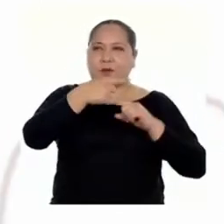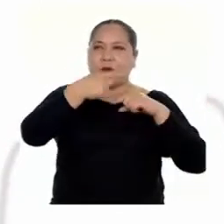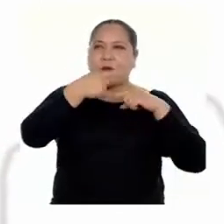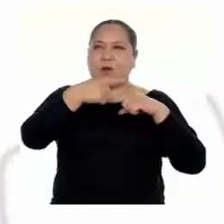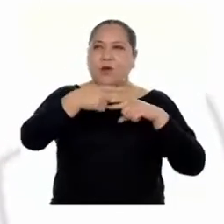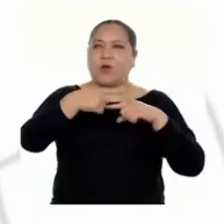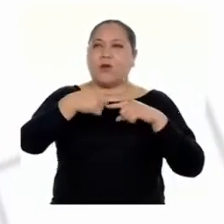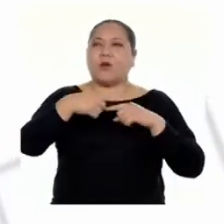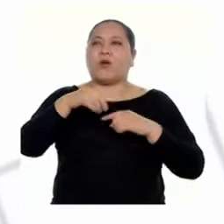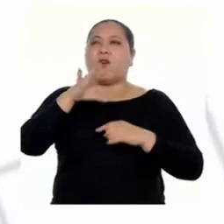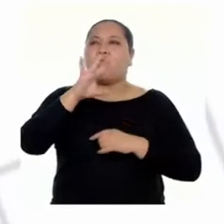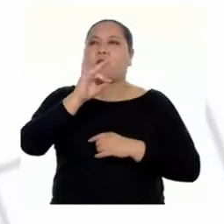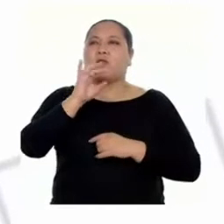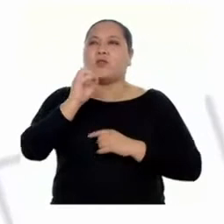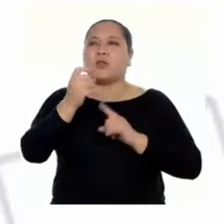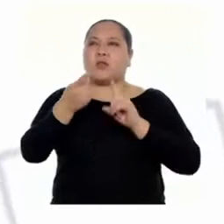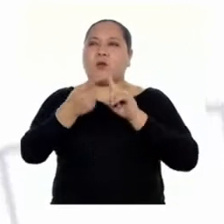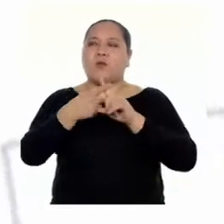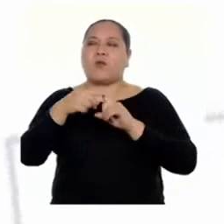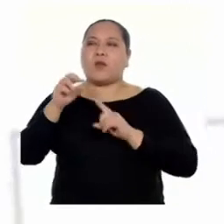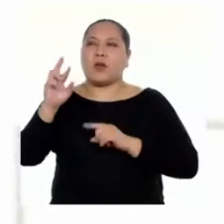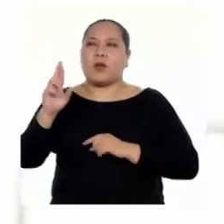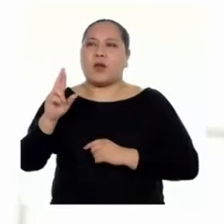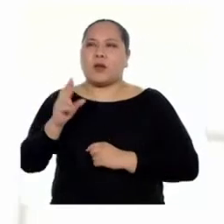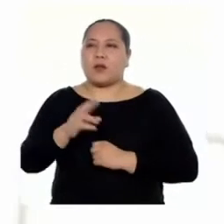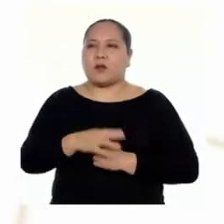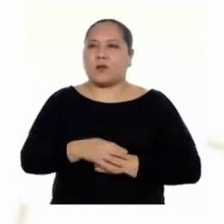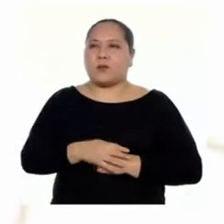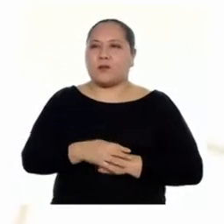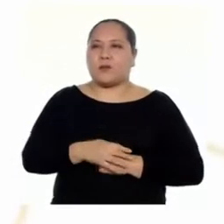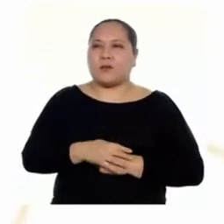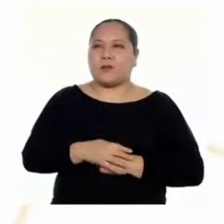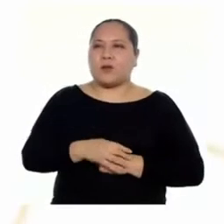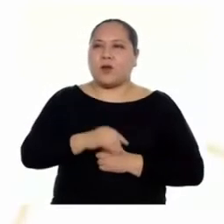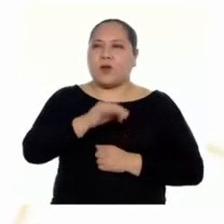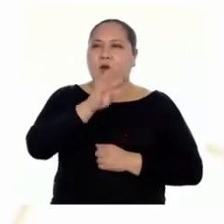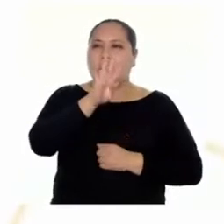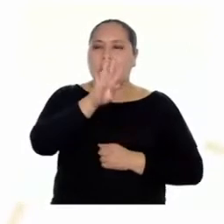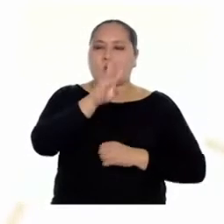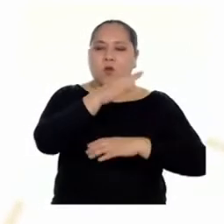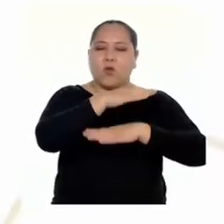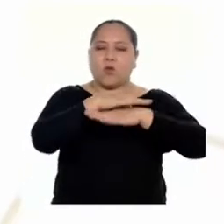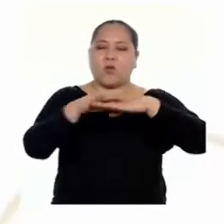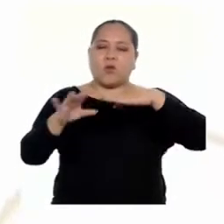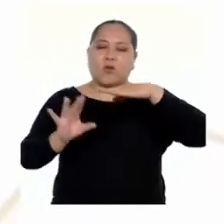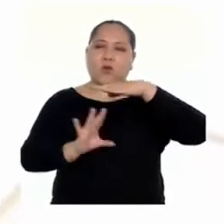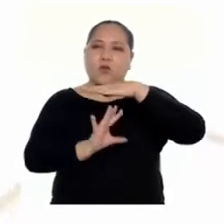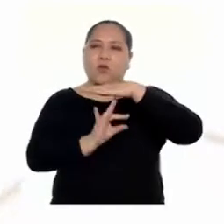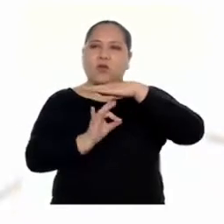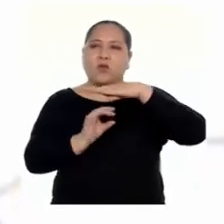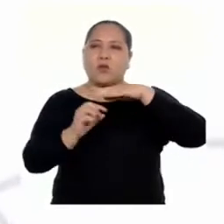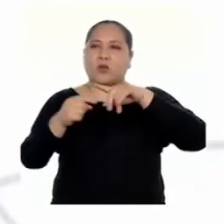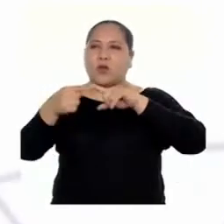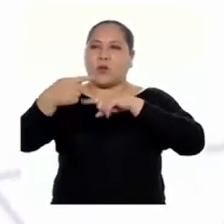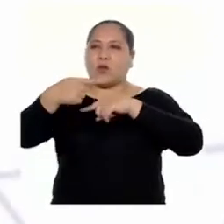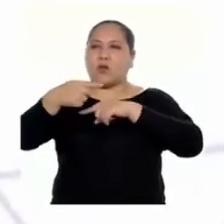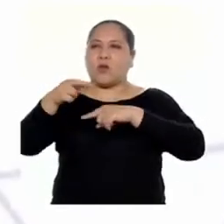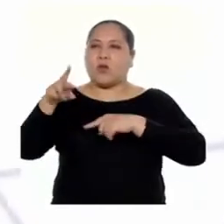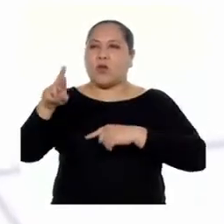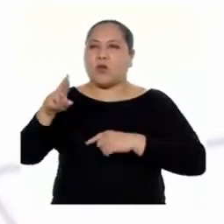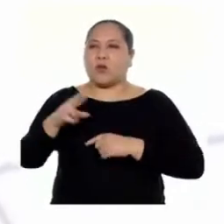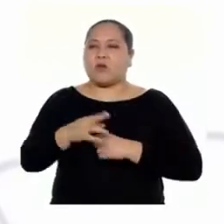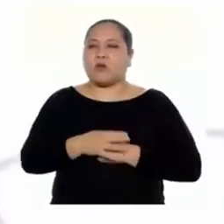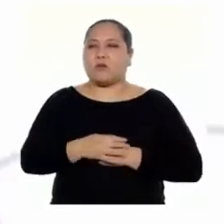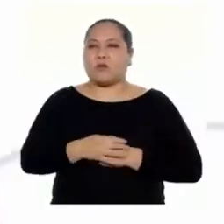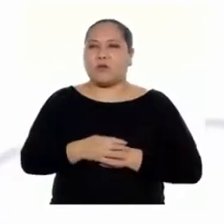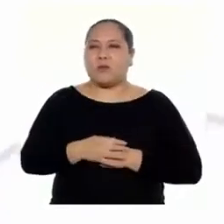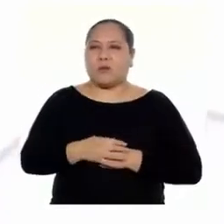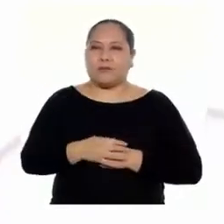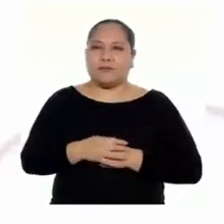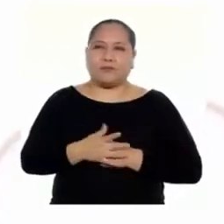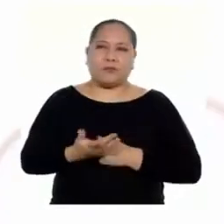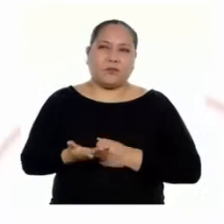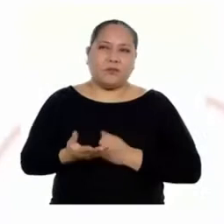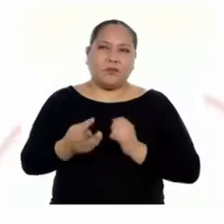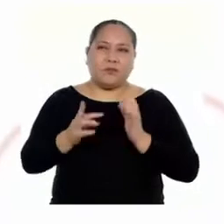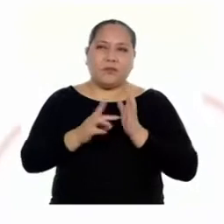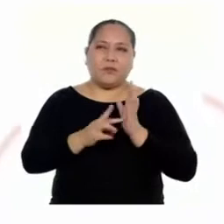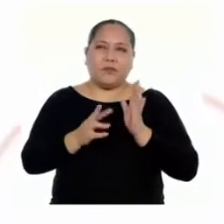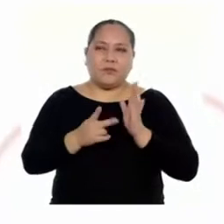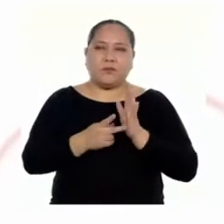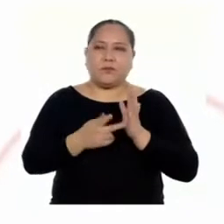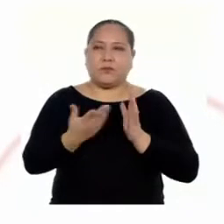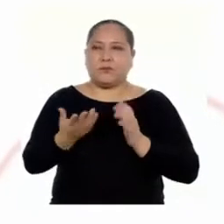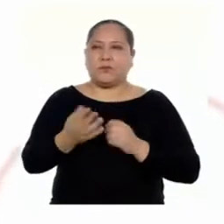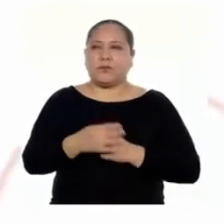es igual a 80 por la tasa de interés R. 4 entre 80 igual a la tasa de interés R. Entonces,